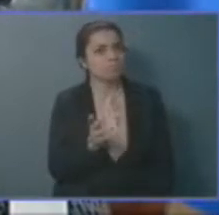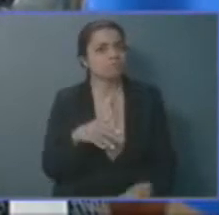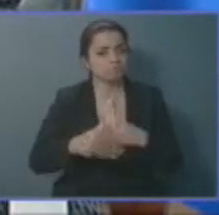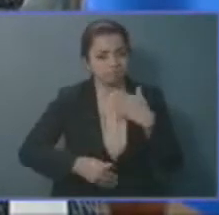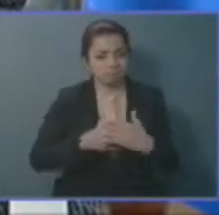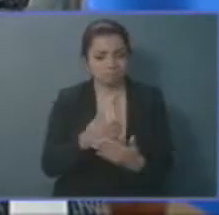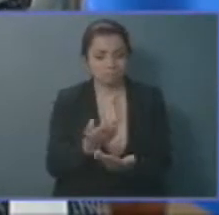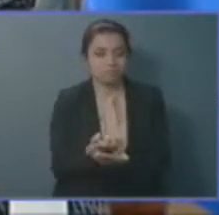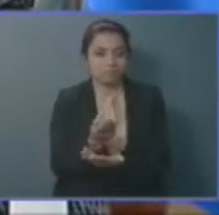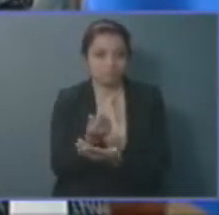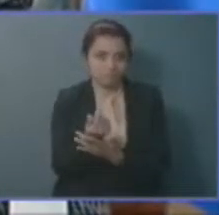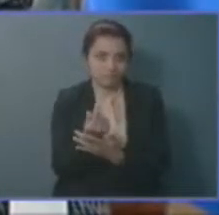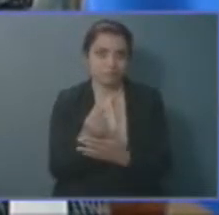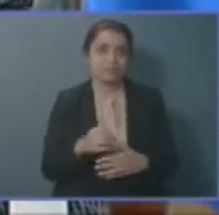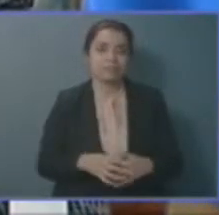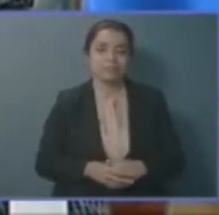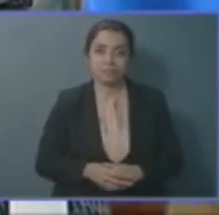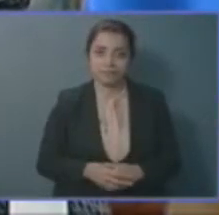económica,